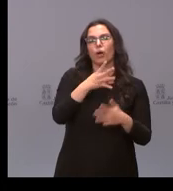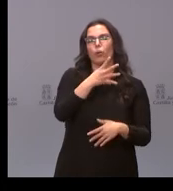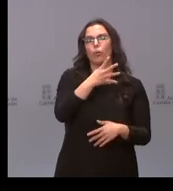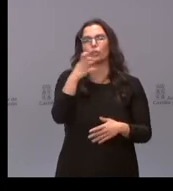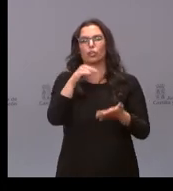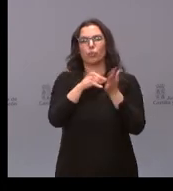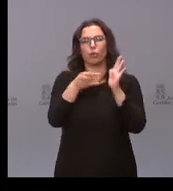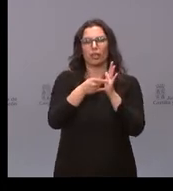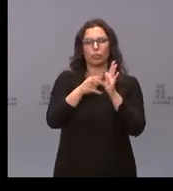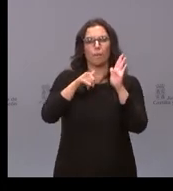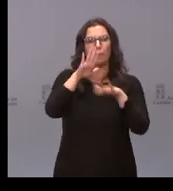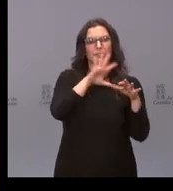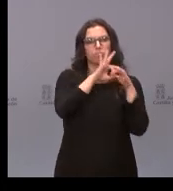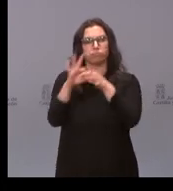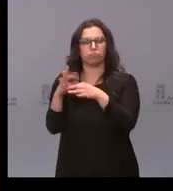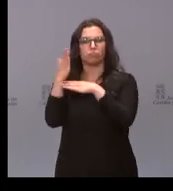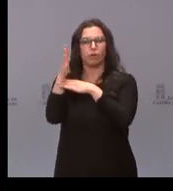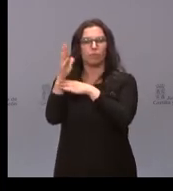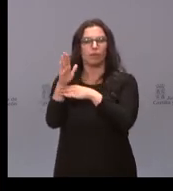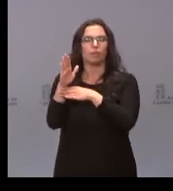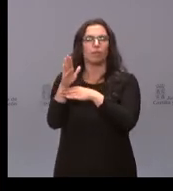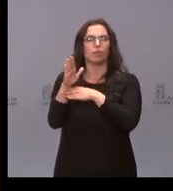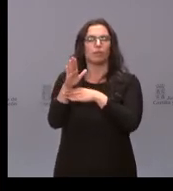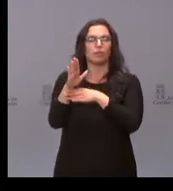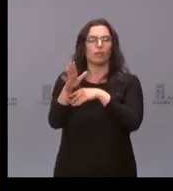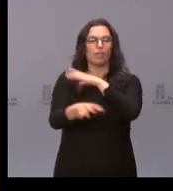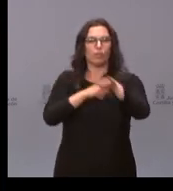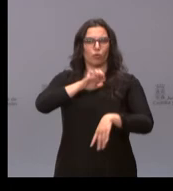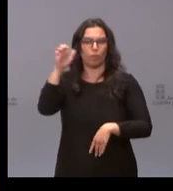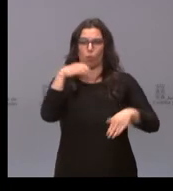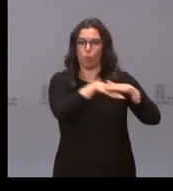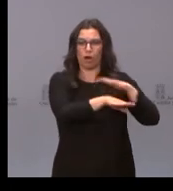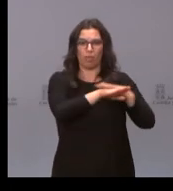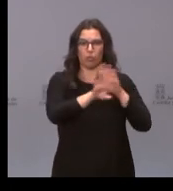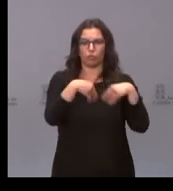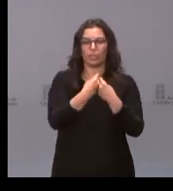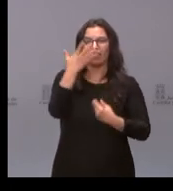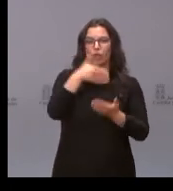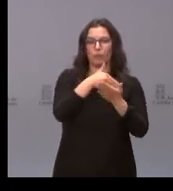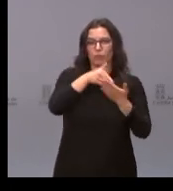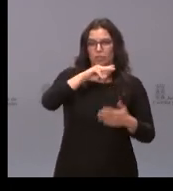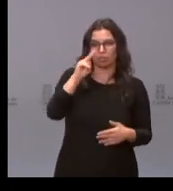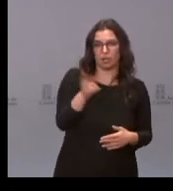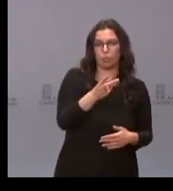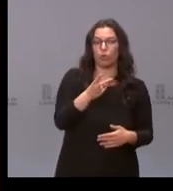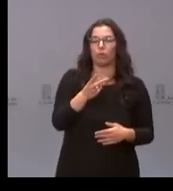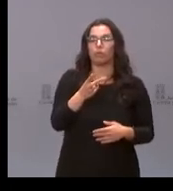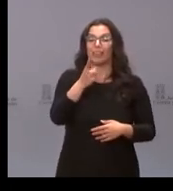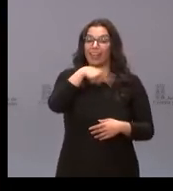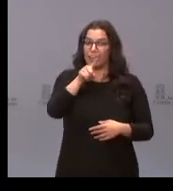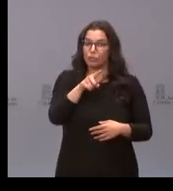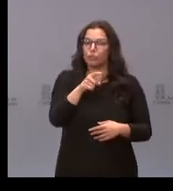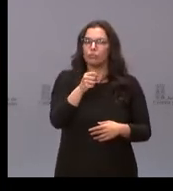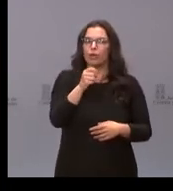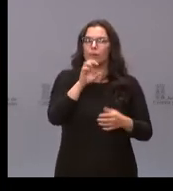para los fondos europeos guardados en el cajón por valor de más de 5 mil millones de euros cuántos van a ser para la provincia de león y